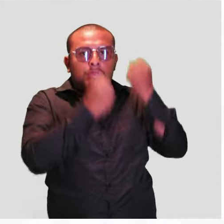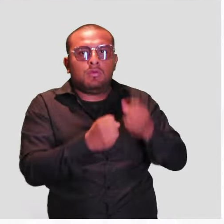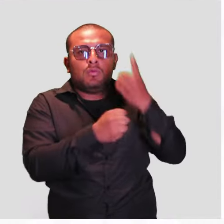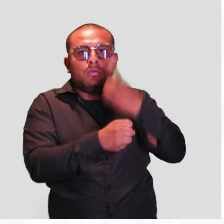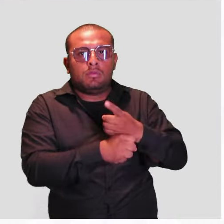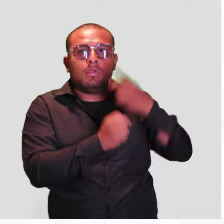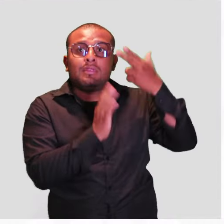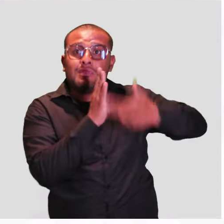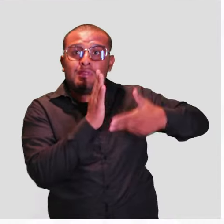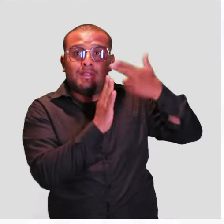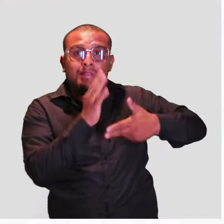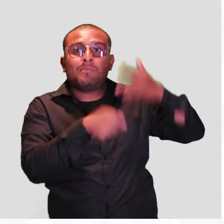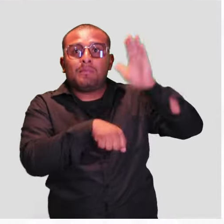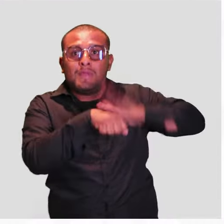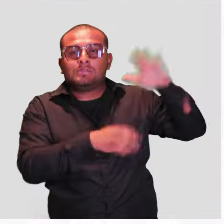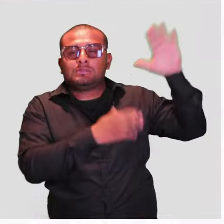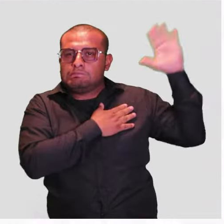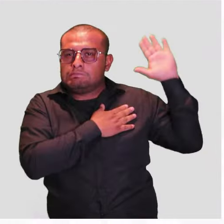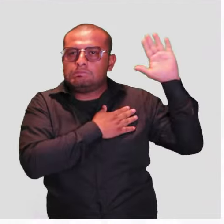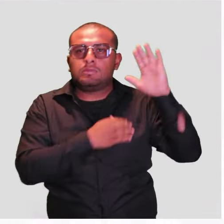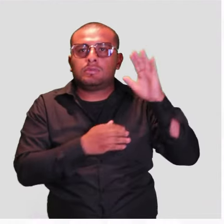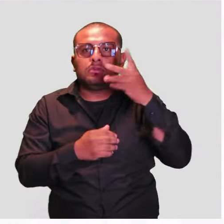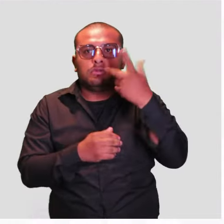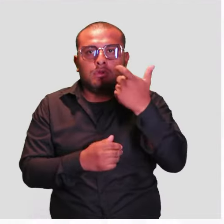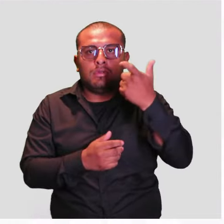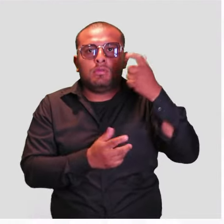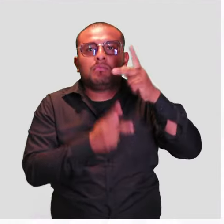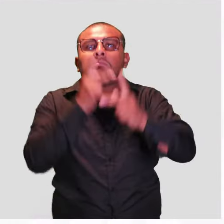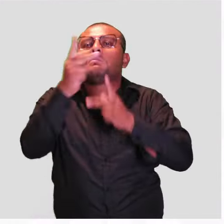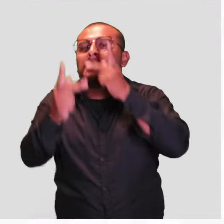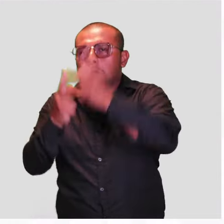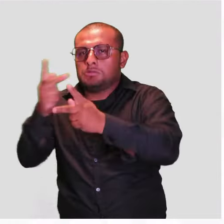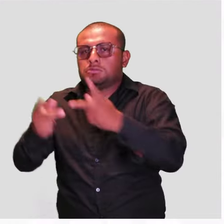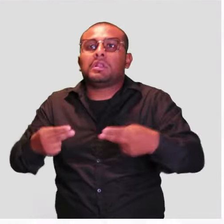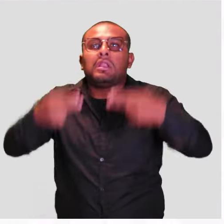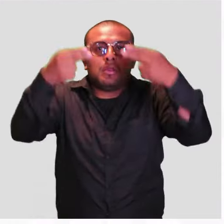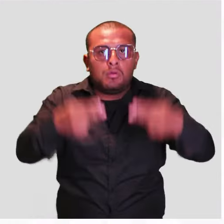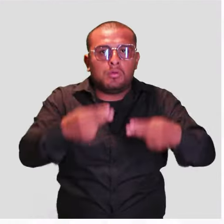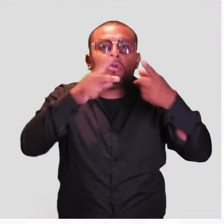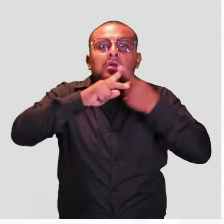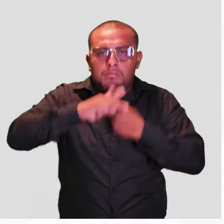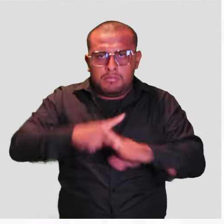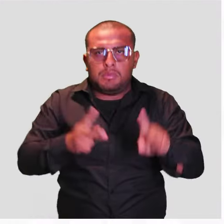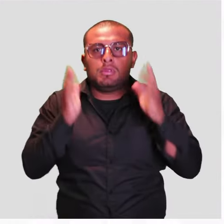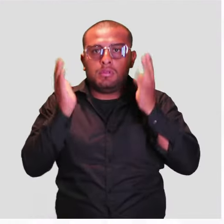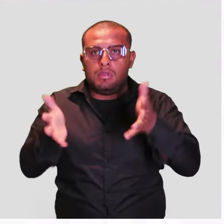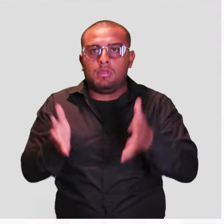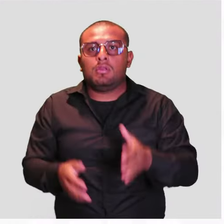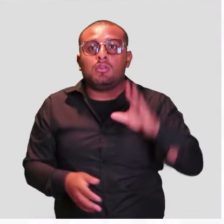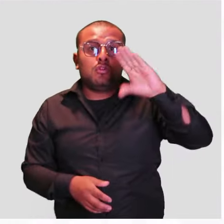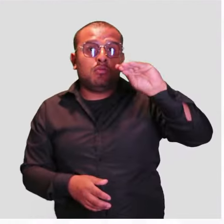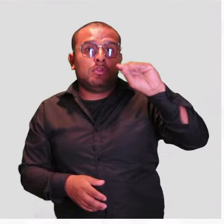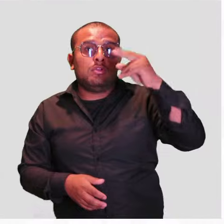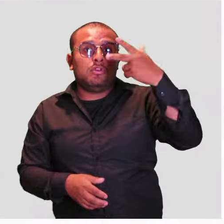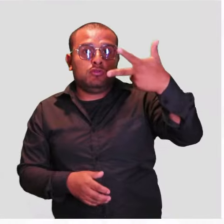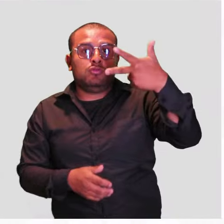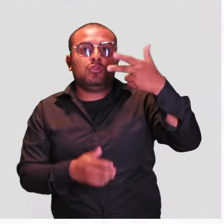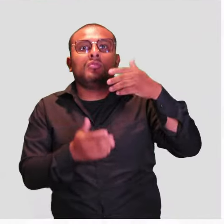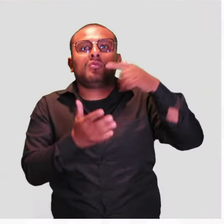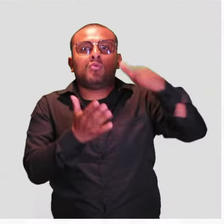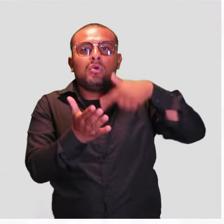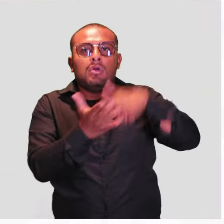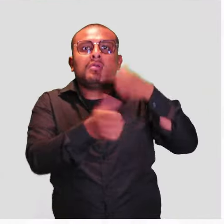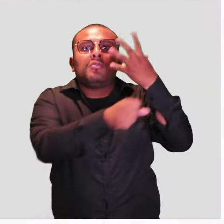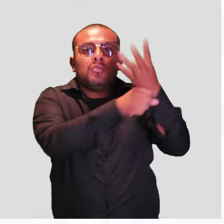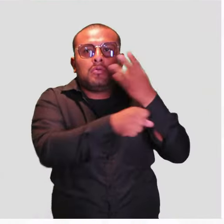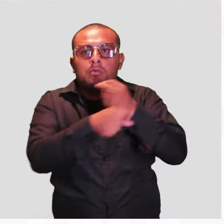créditos a la palabra para que inicien aquí sus primeros negocios. Ya mejoramos 98 espacios públicos entre estos 25 parques,